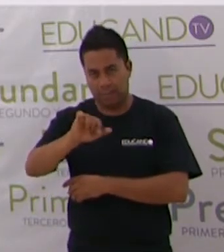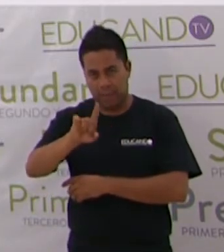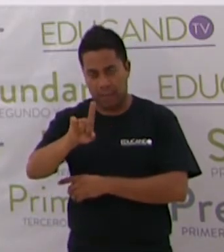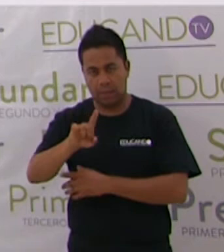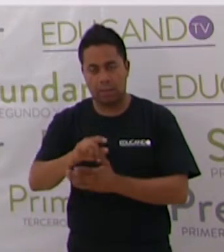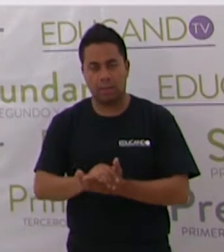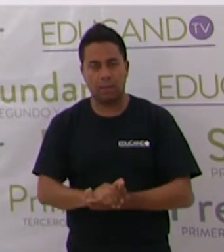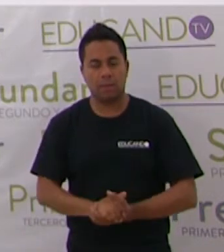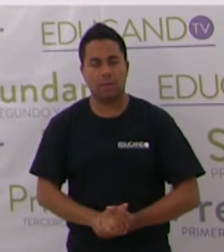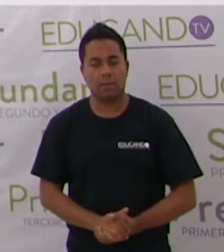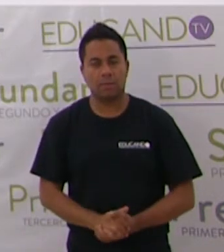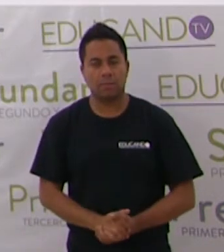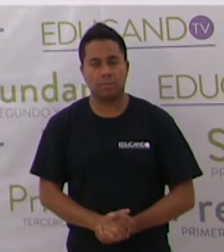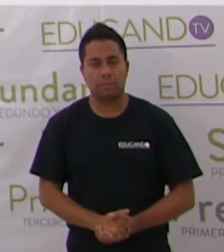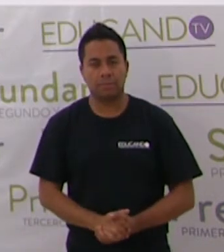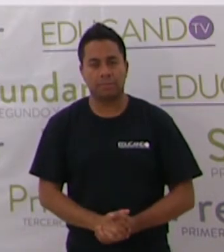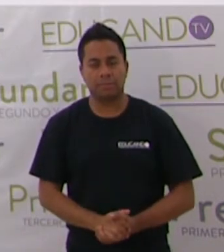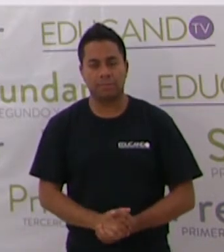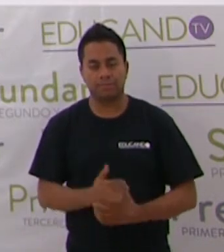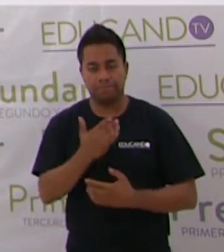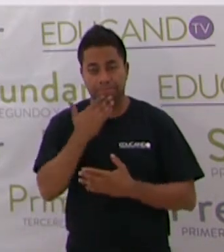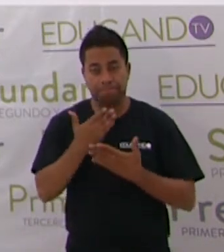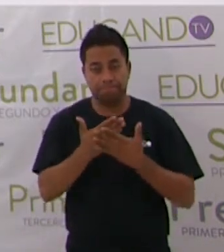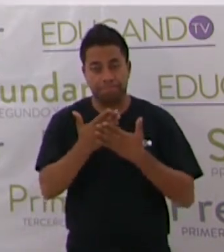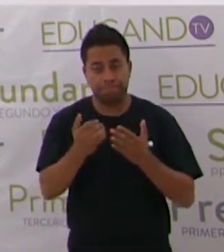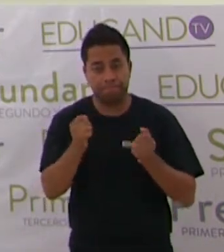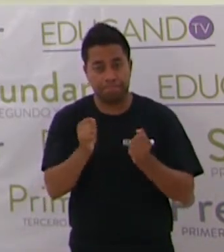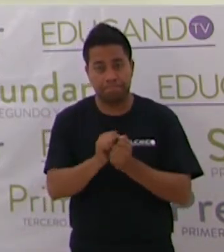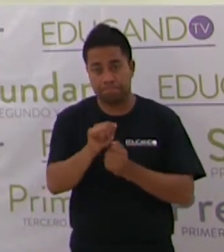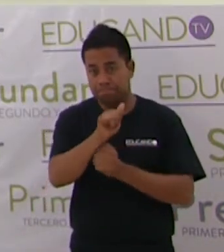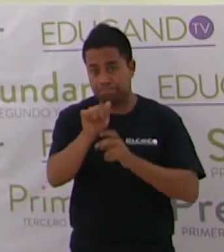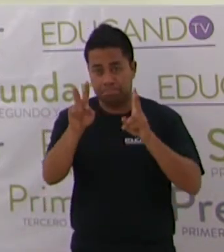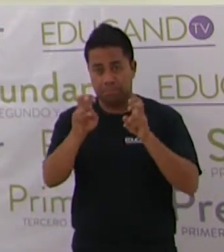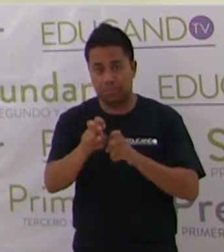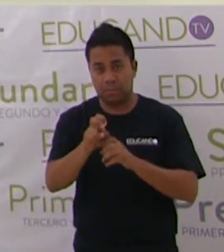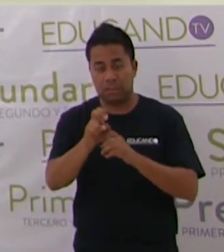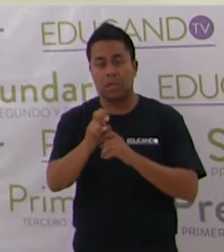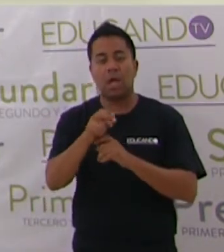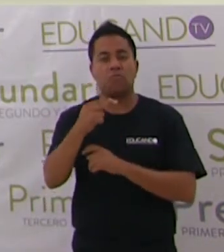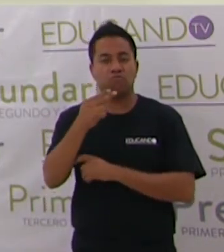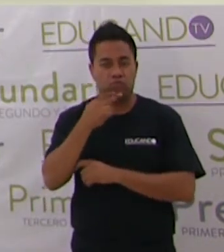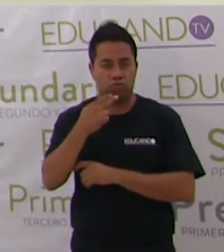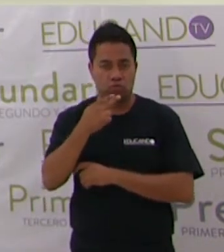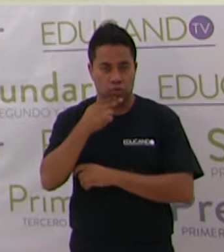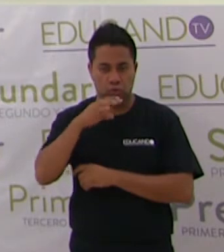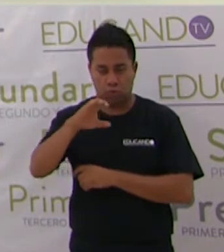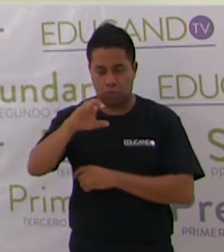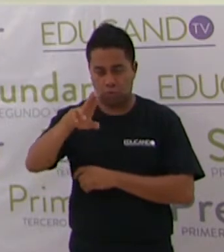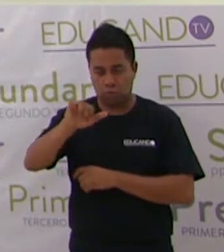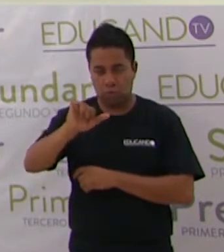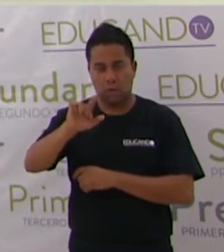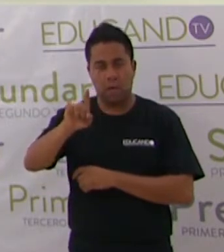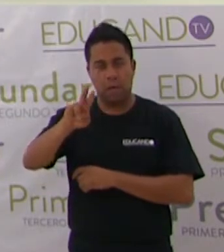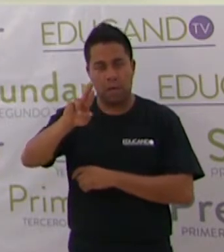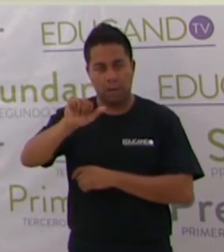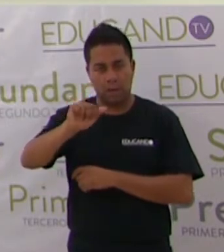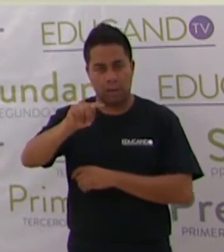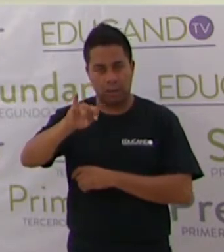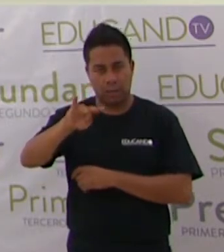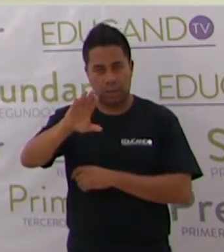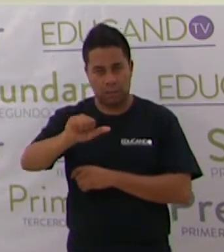vamos a ver funciones cuadráticas. Una función